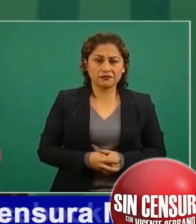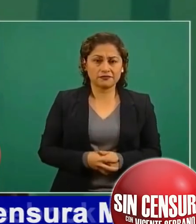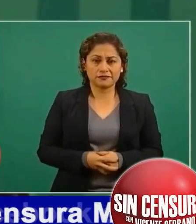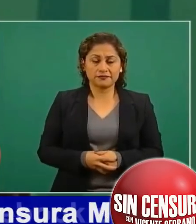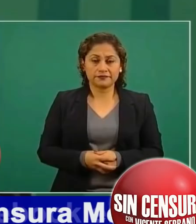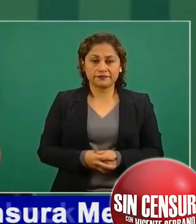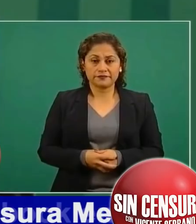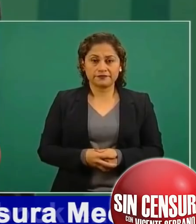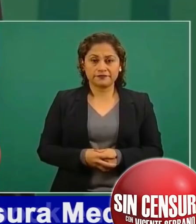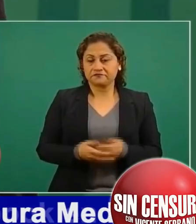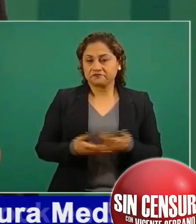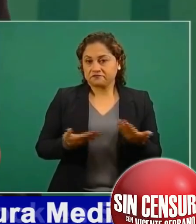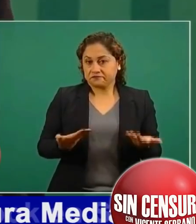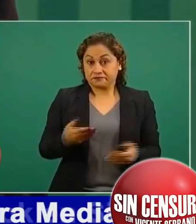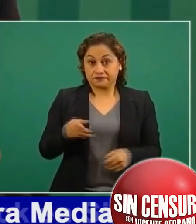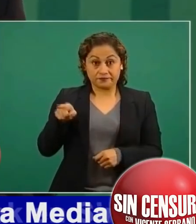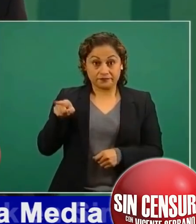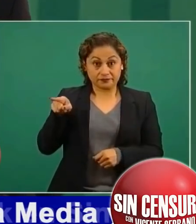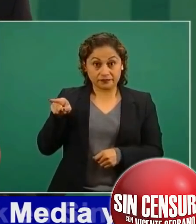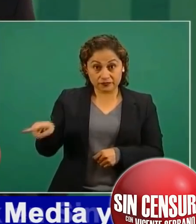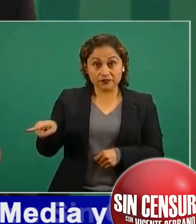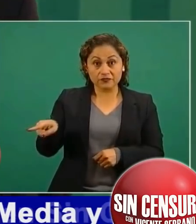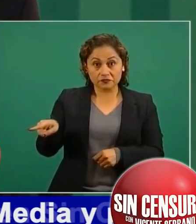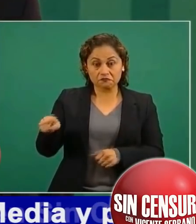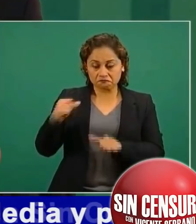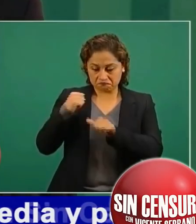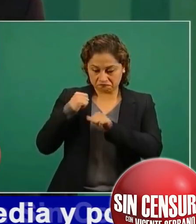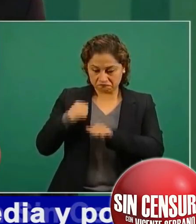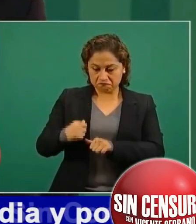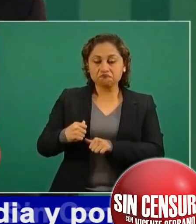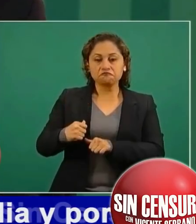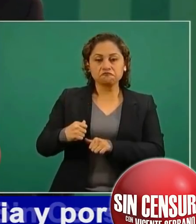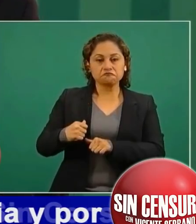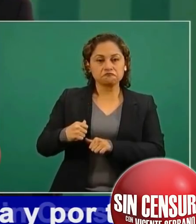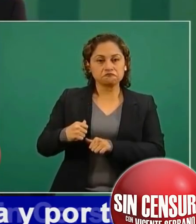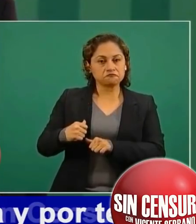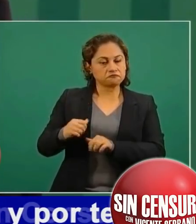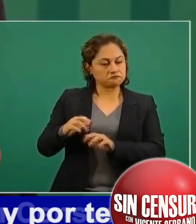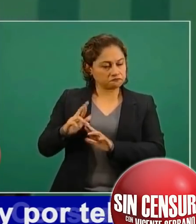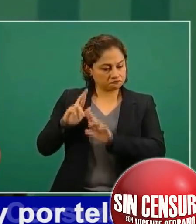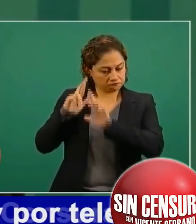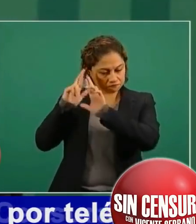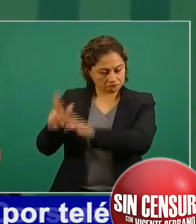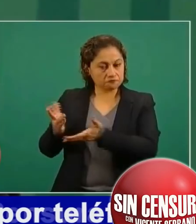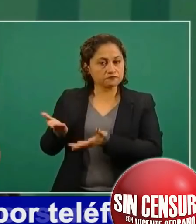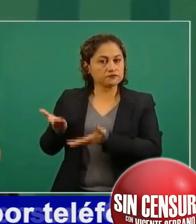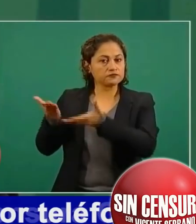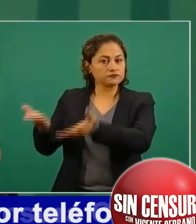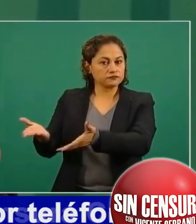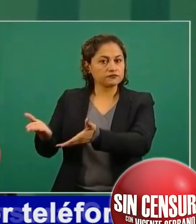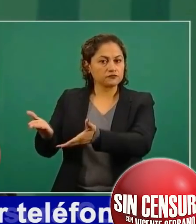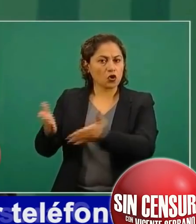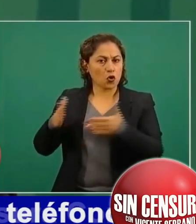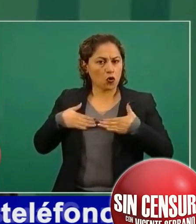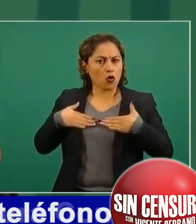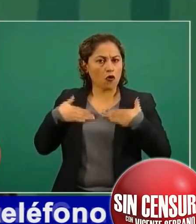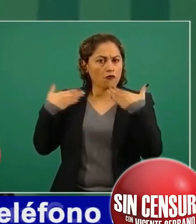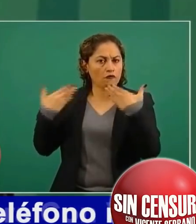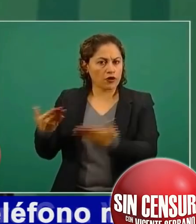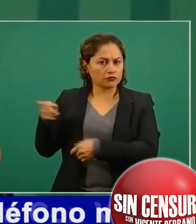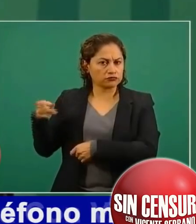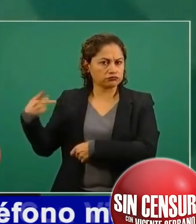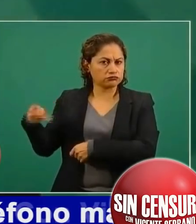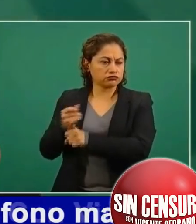y tiene todo nuestro respaldo y le tenemos confianza al fiscal.